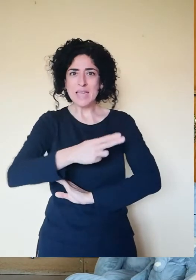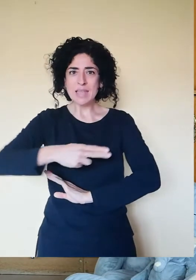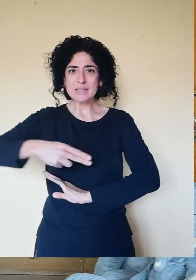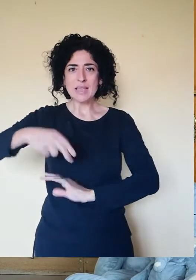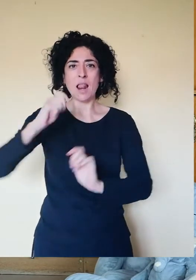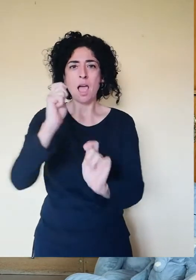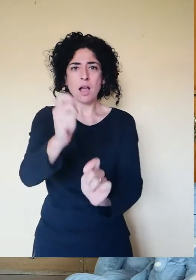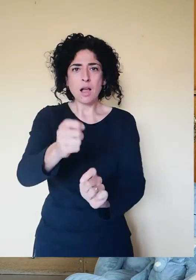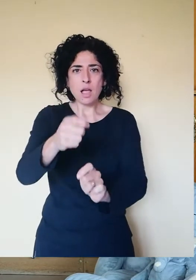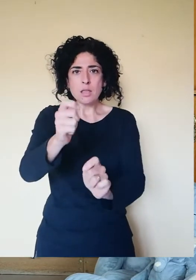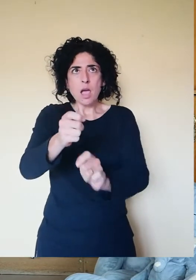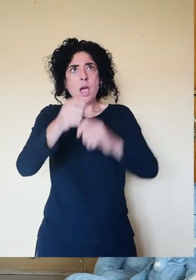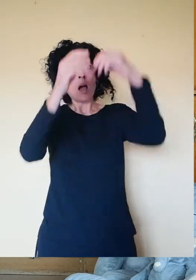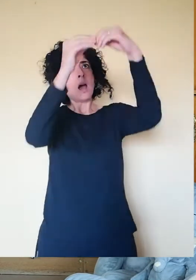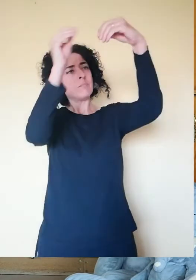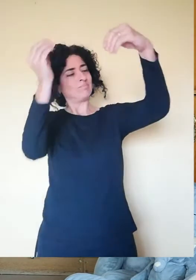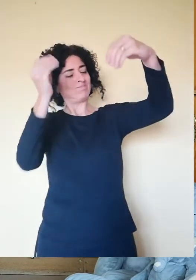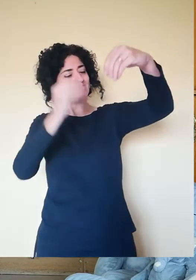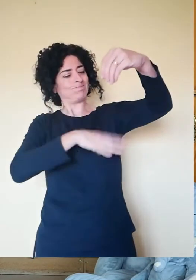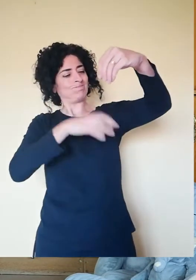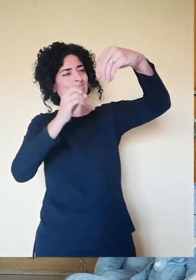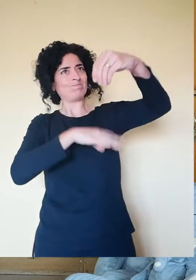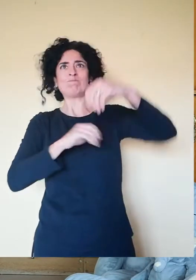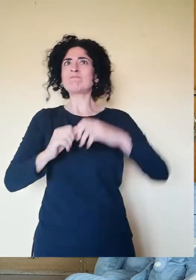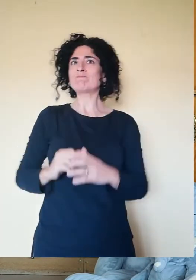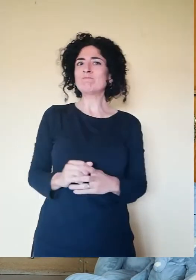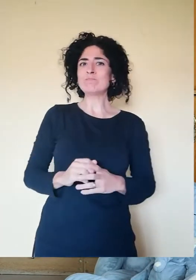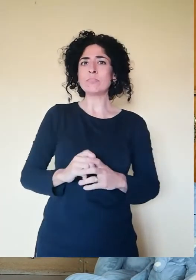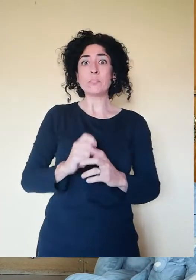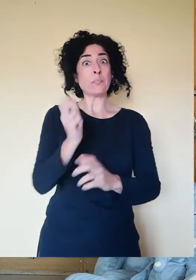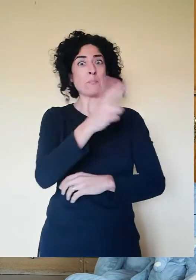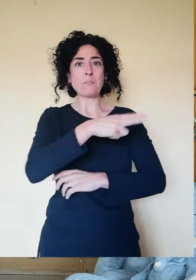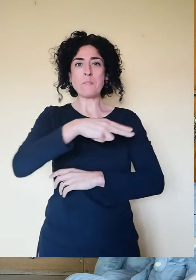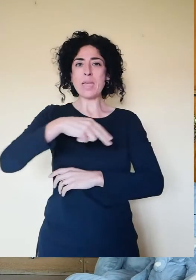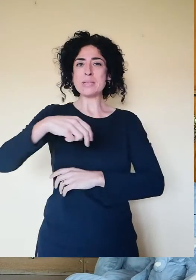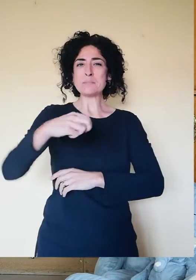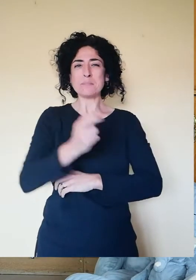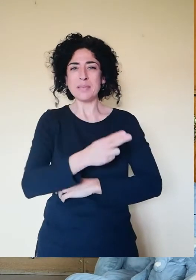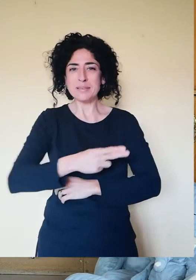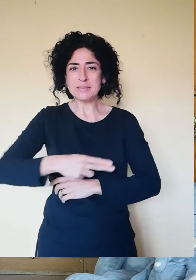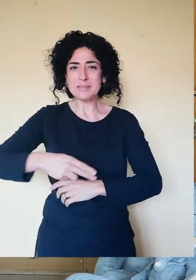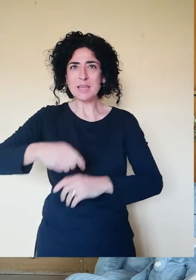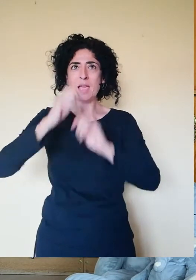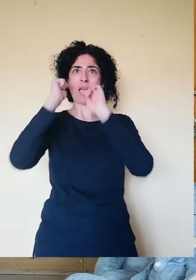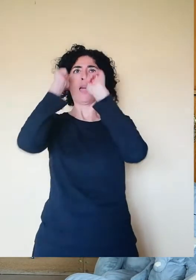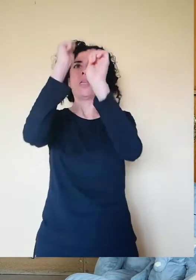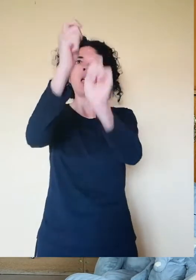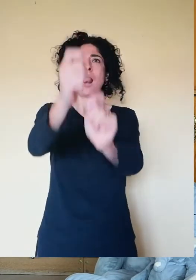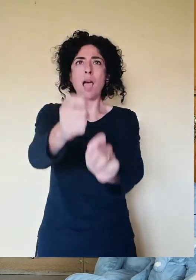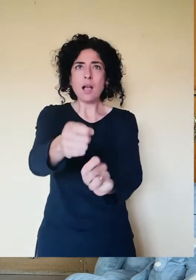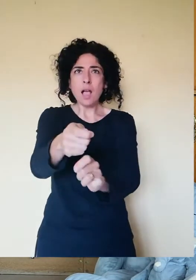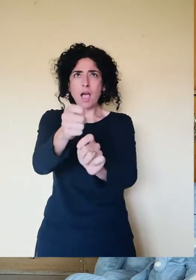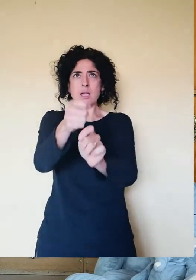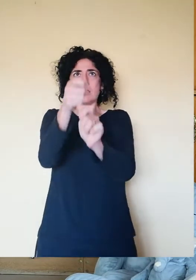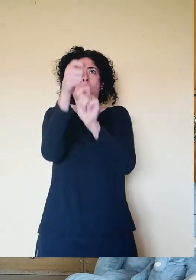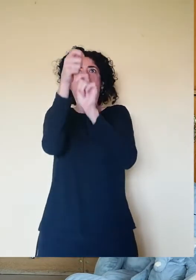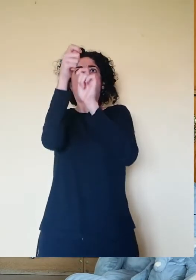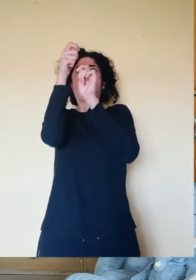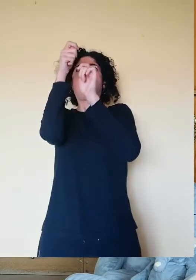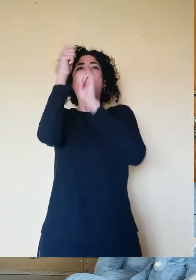peix, peixet, de la caña el sarronet. Peix, peixet, de la caña,